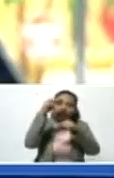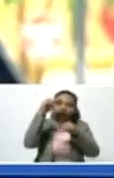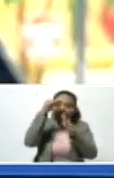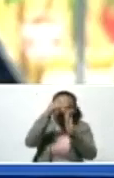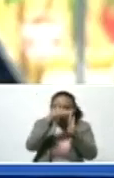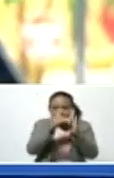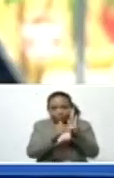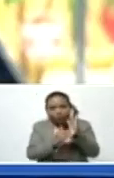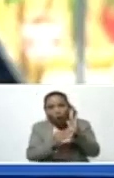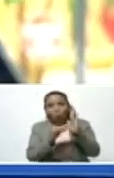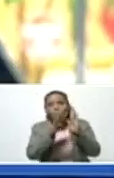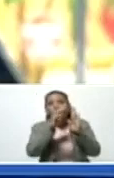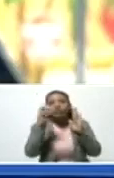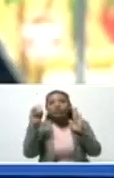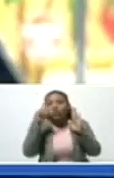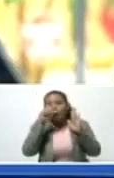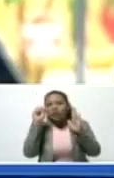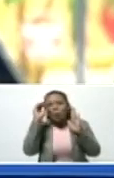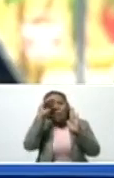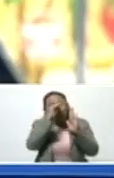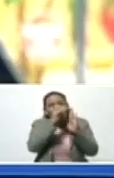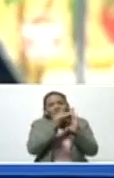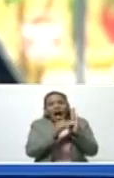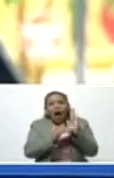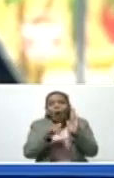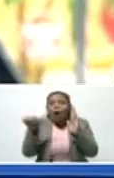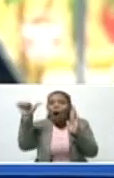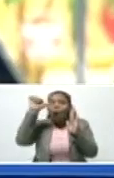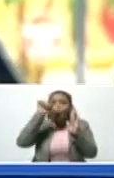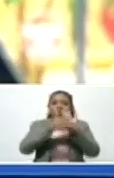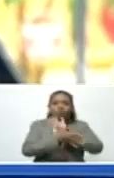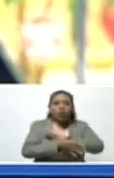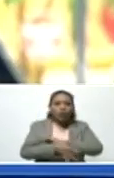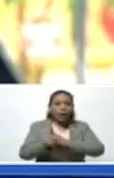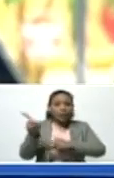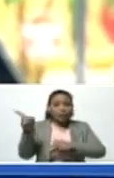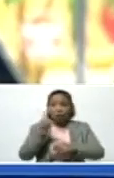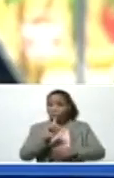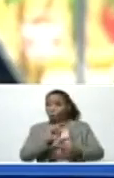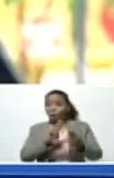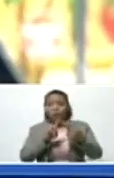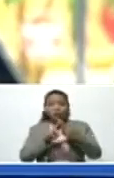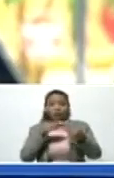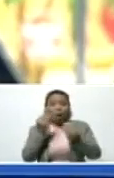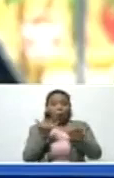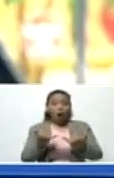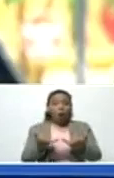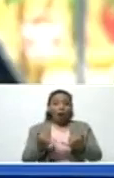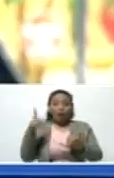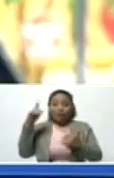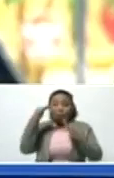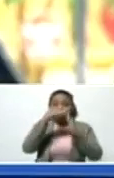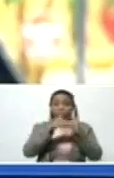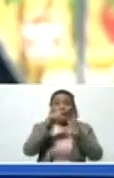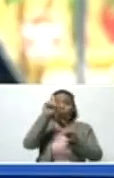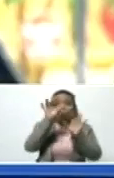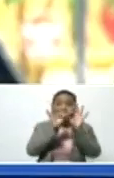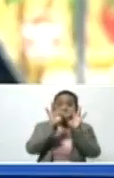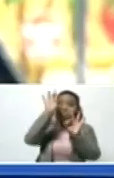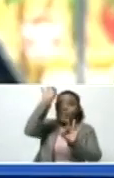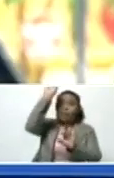400 años que se conozca. Toda la generación que está viva no conoce el Danubio como está ahora. Ha bajado un metro y medio.